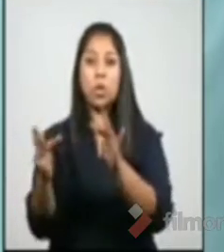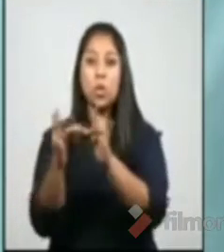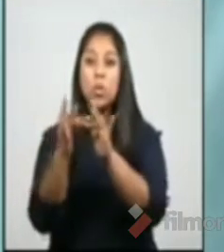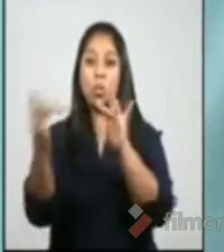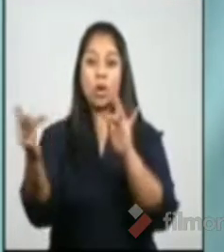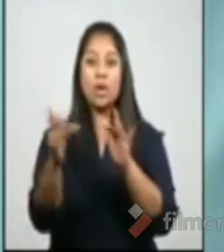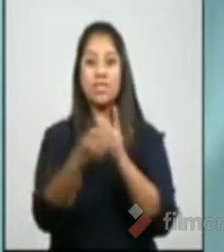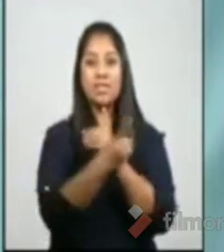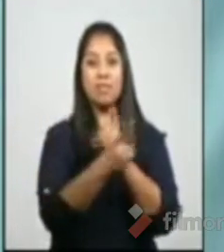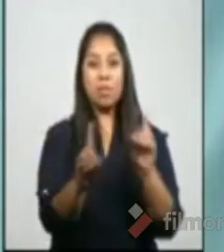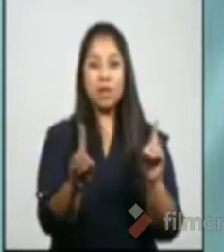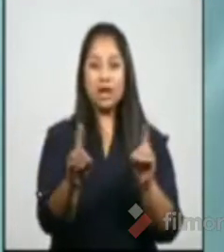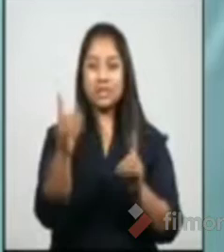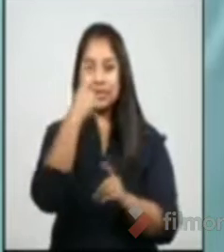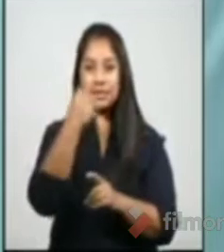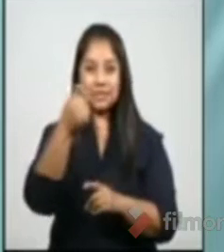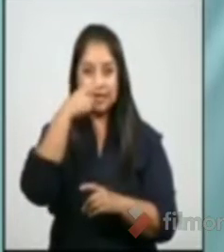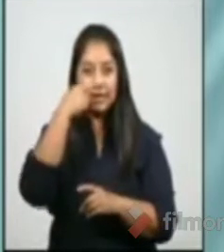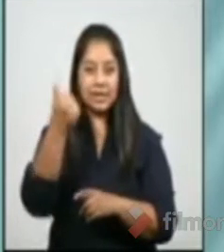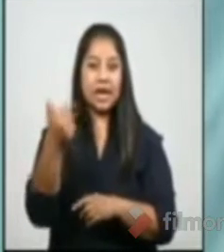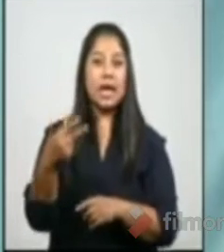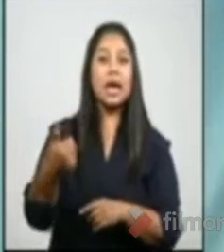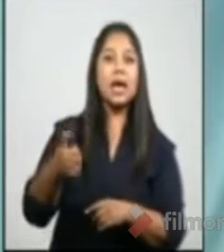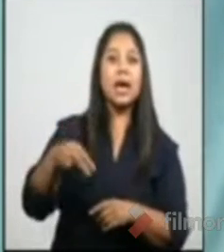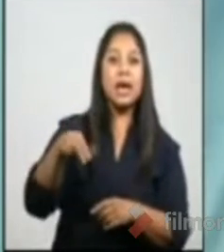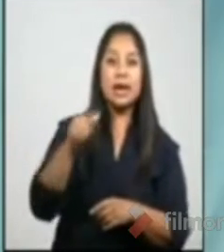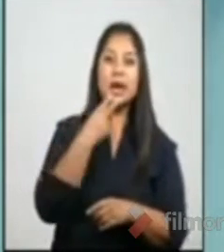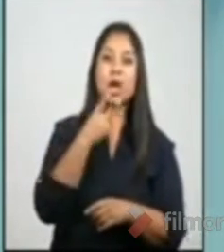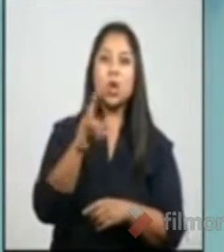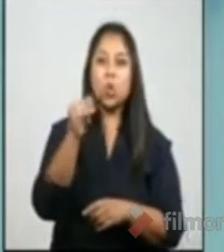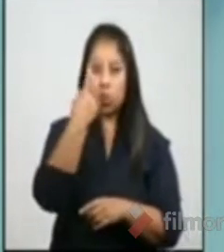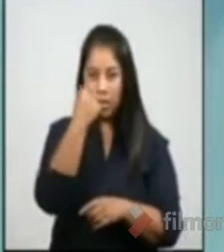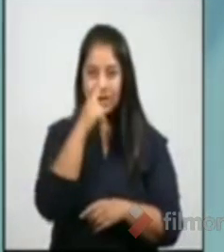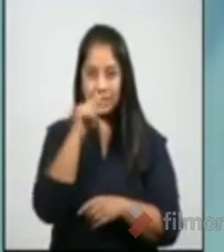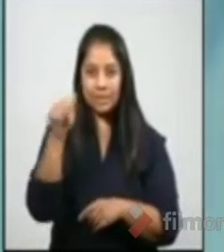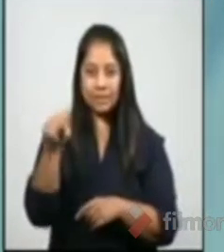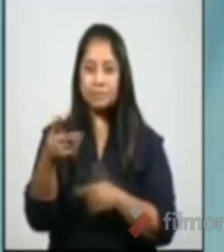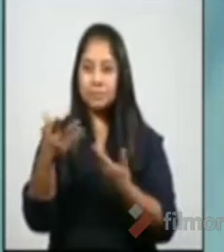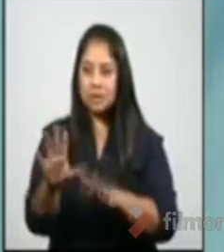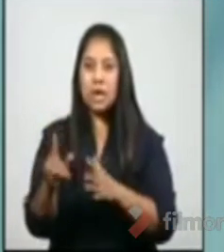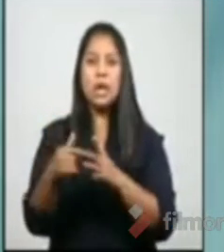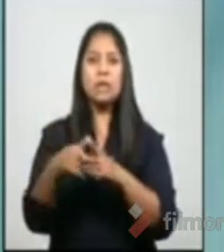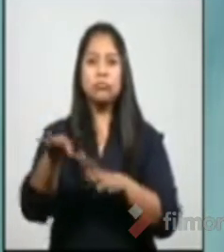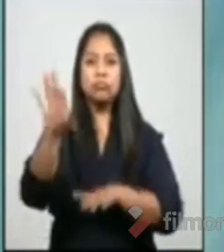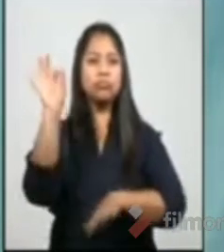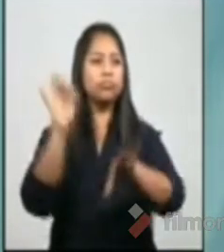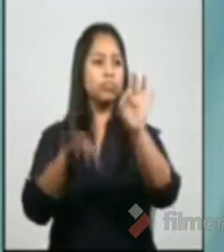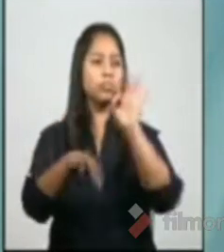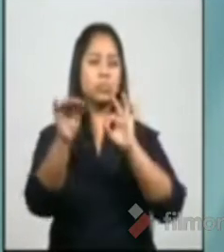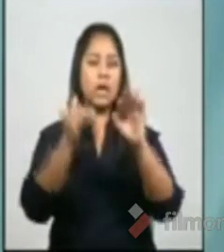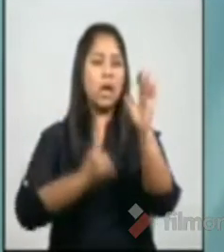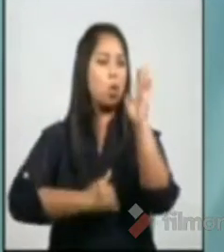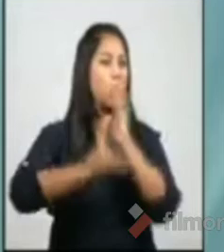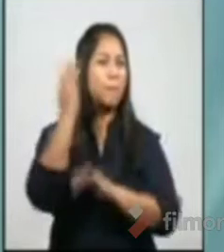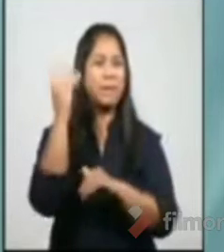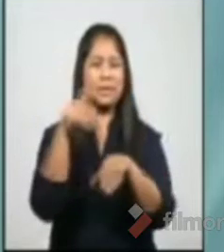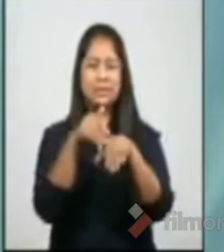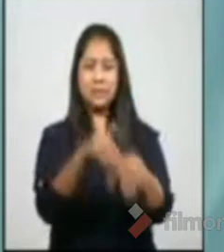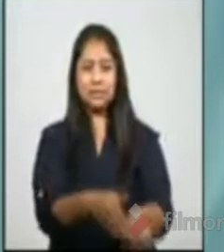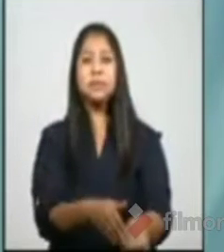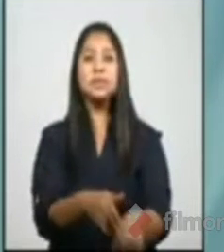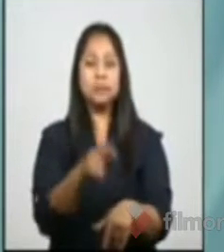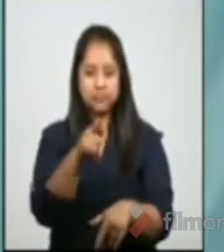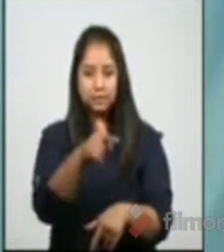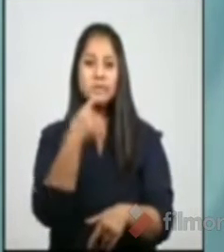la democracia con Santa Ana Huista. Y estamos dándole privilegio a las áreas más abandonadas